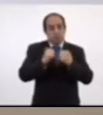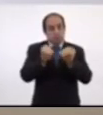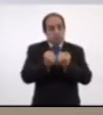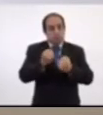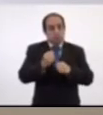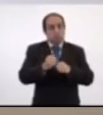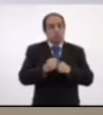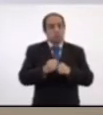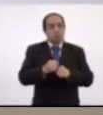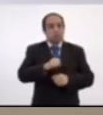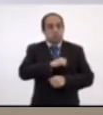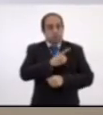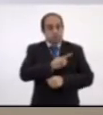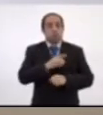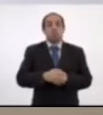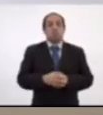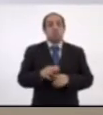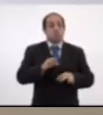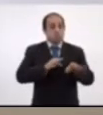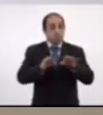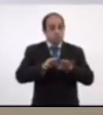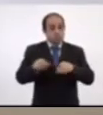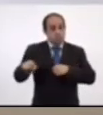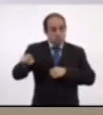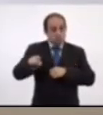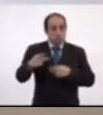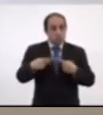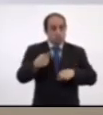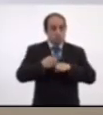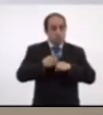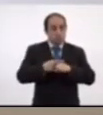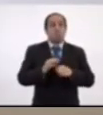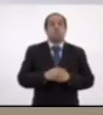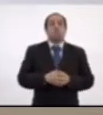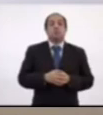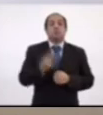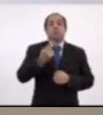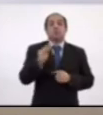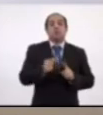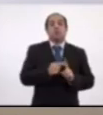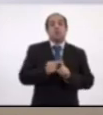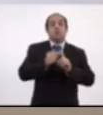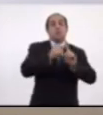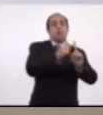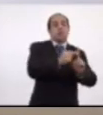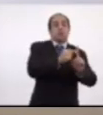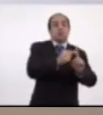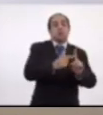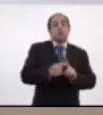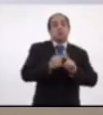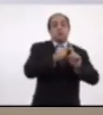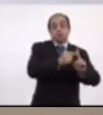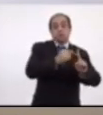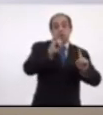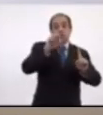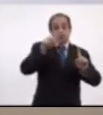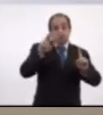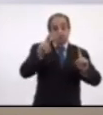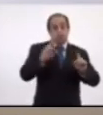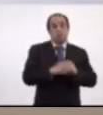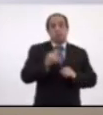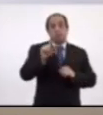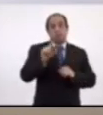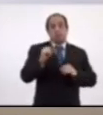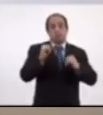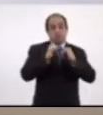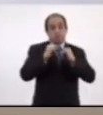hemos trabajado, aquellos pacientes que requieran una referencia serán referidos al INER, a también el